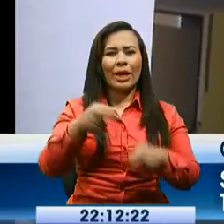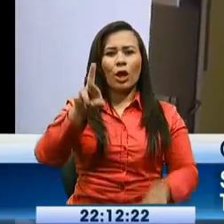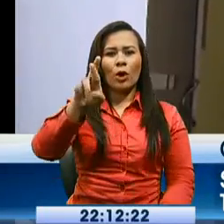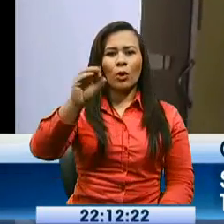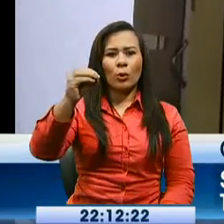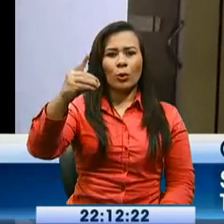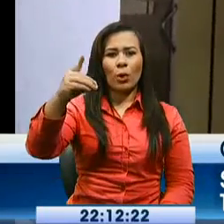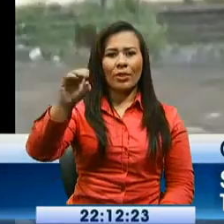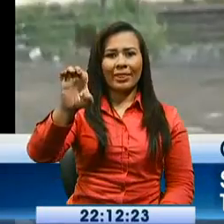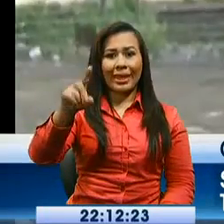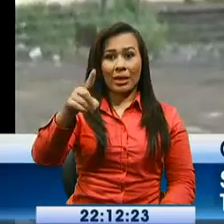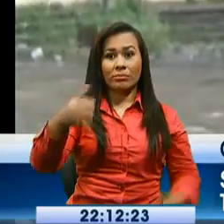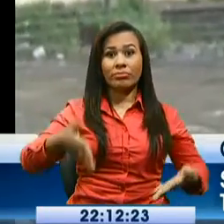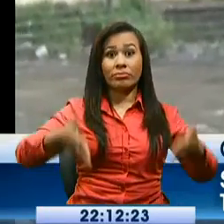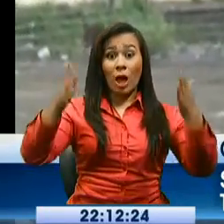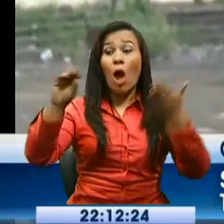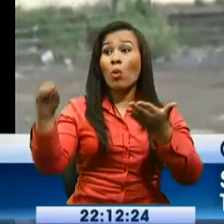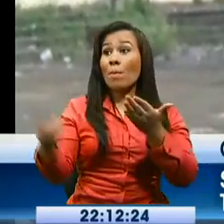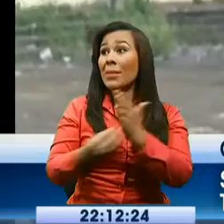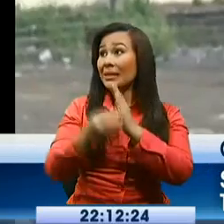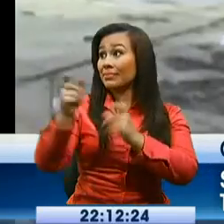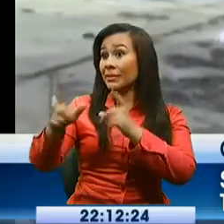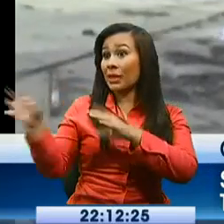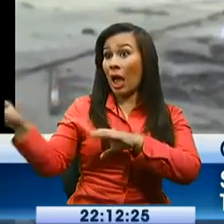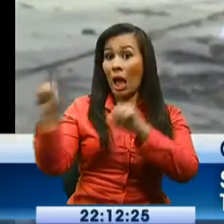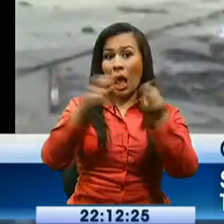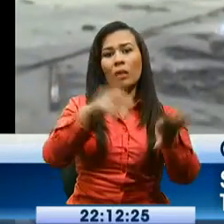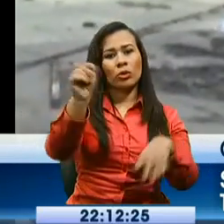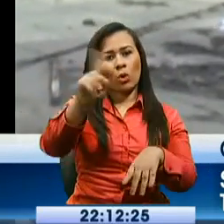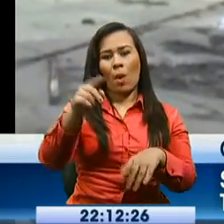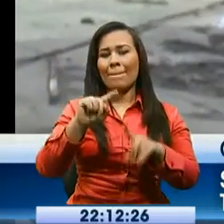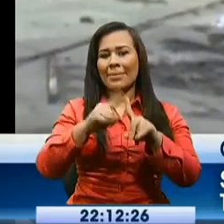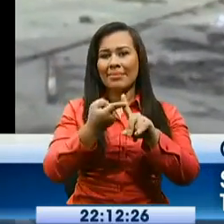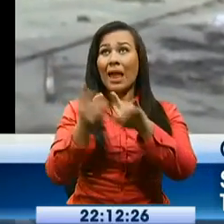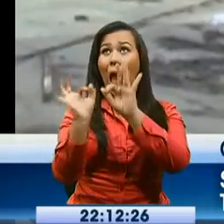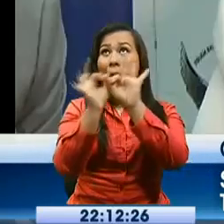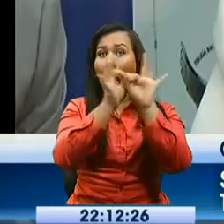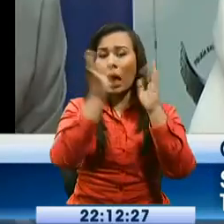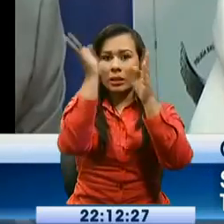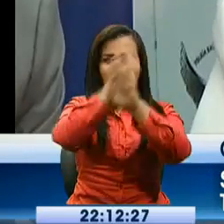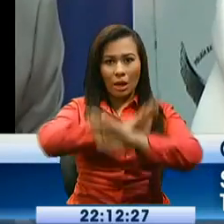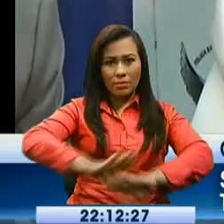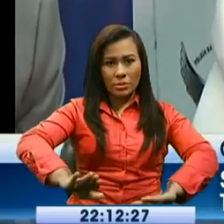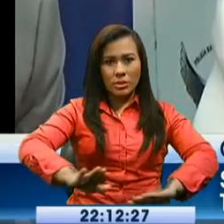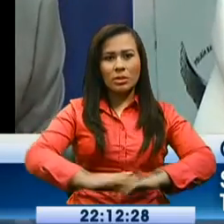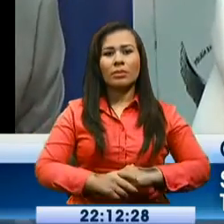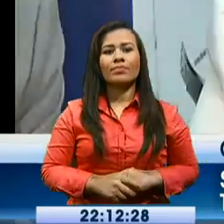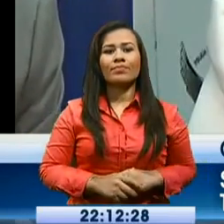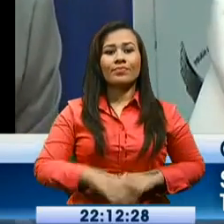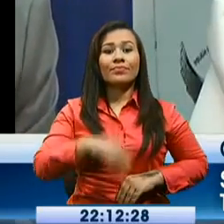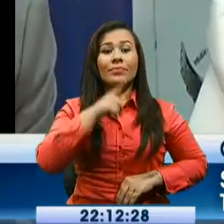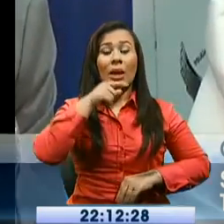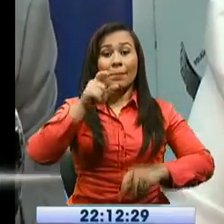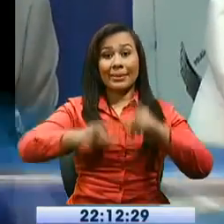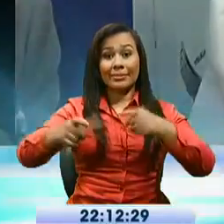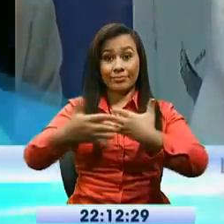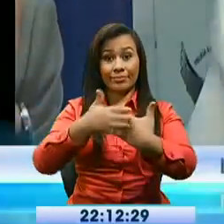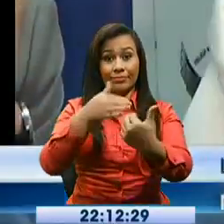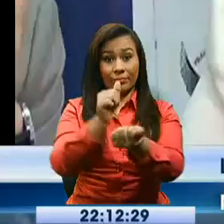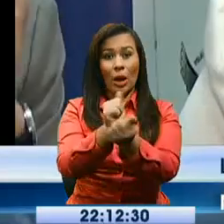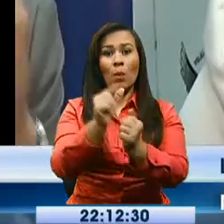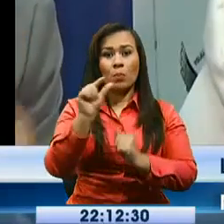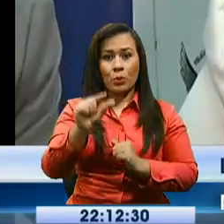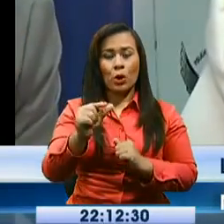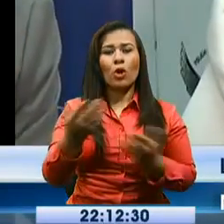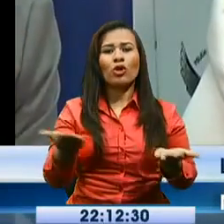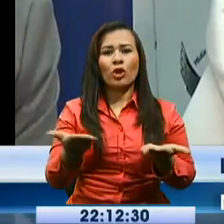no recibirá nuevos privados de libertad hasta que su reconstrucción sea concluida. Personas que sean procesadas o detenidas por delitos menores